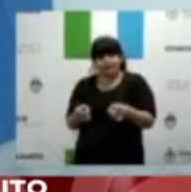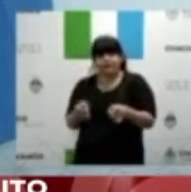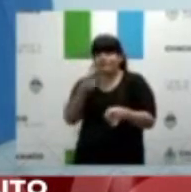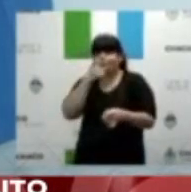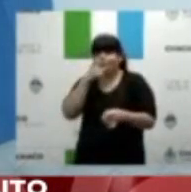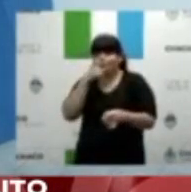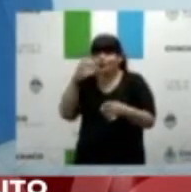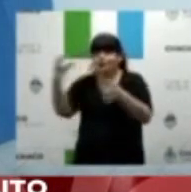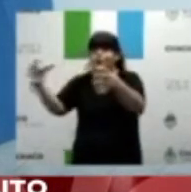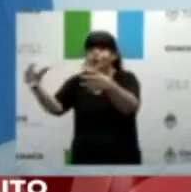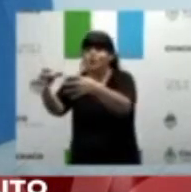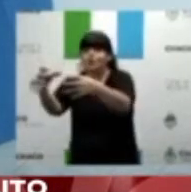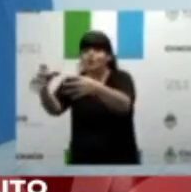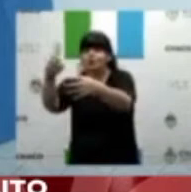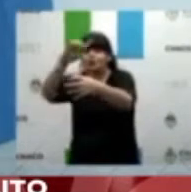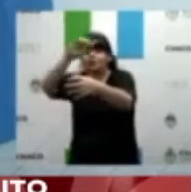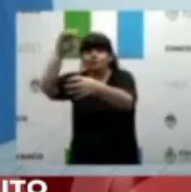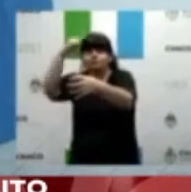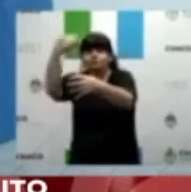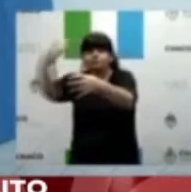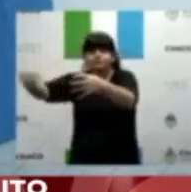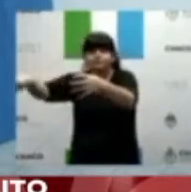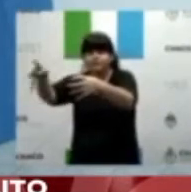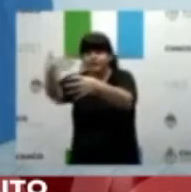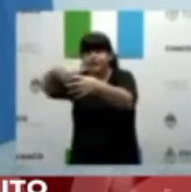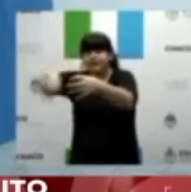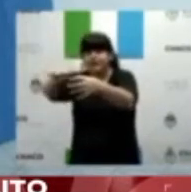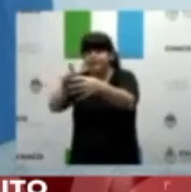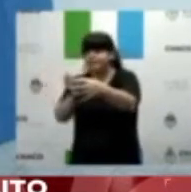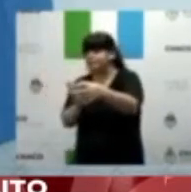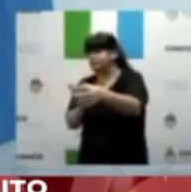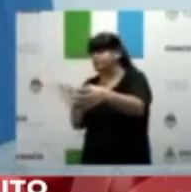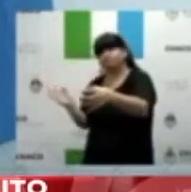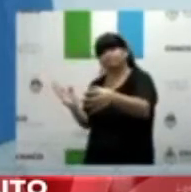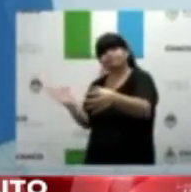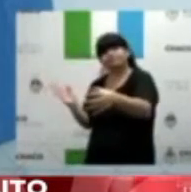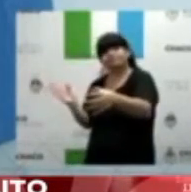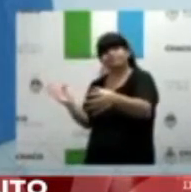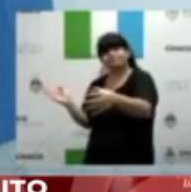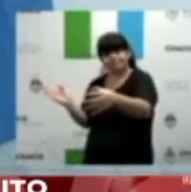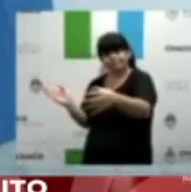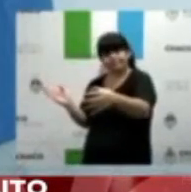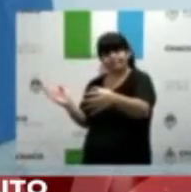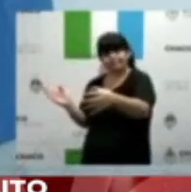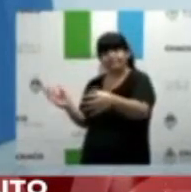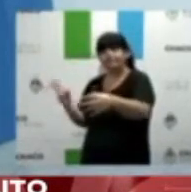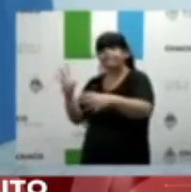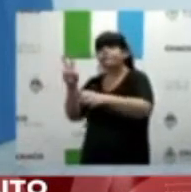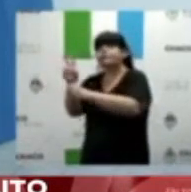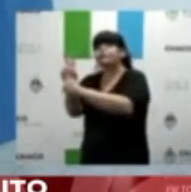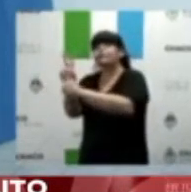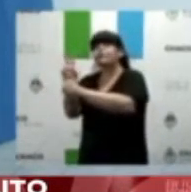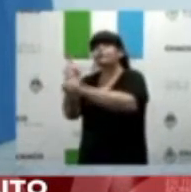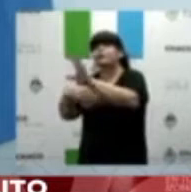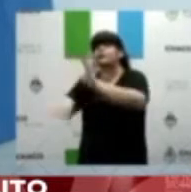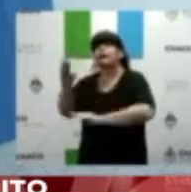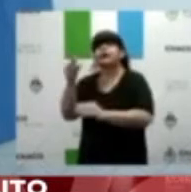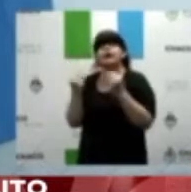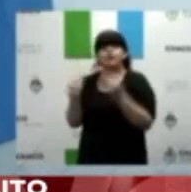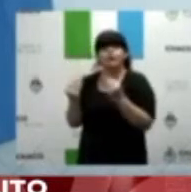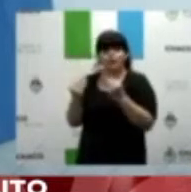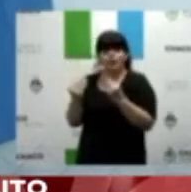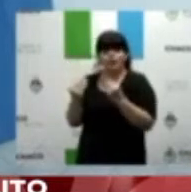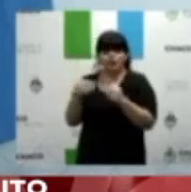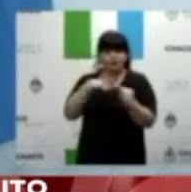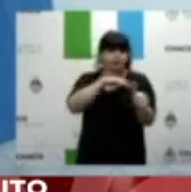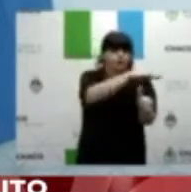y a su vez también en un sistema de concertación que nos permita cuidar a las personas, cuidar a nuestras comunidades y